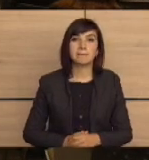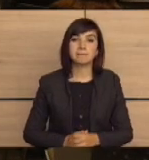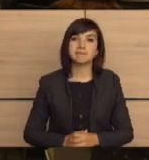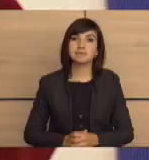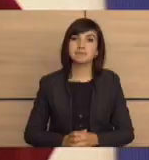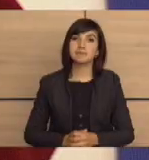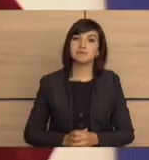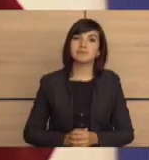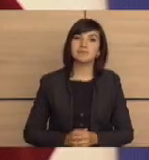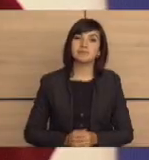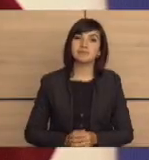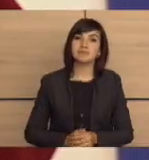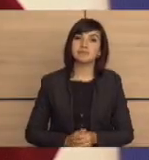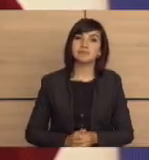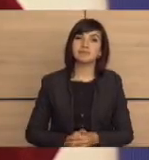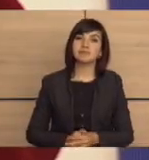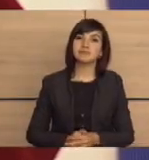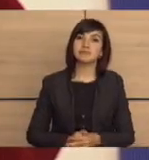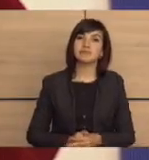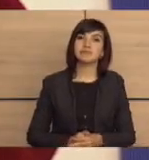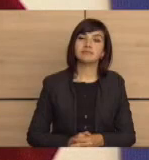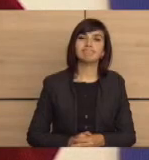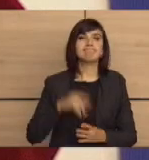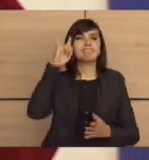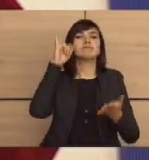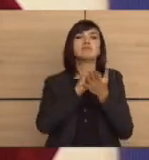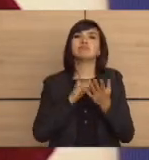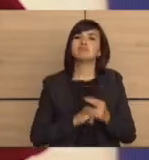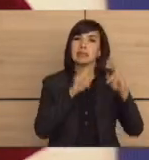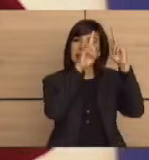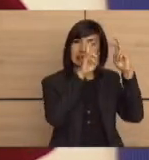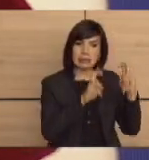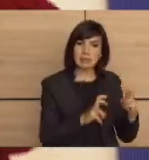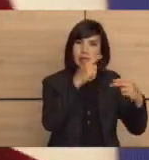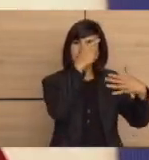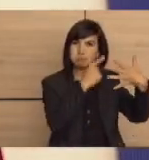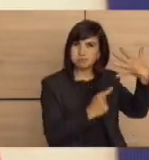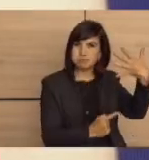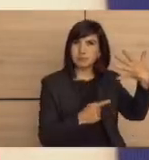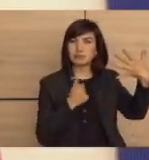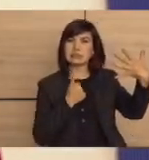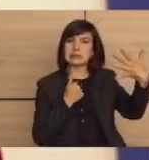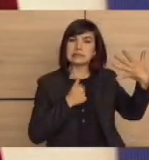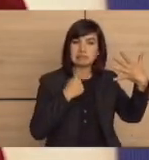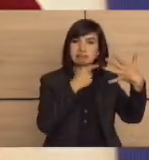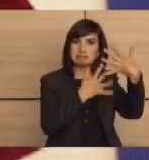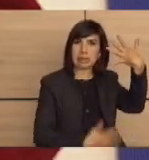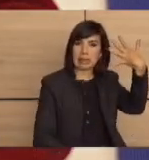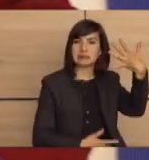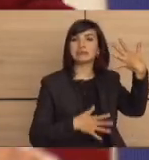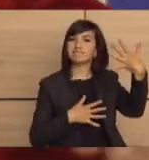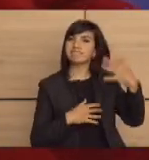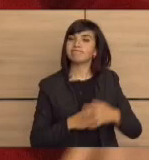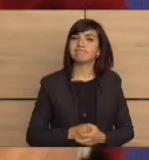Comisión, yo creo que tiene muchos aspectos que tratar, si uno piensa en qué aspectos tratar, y creo que aquí han mostrado la infinidad